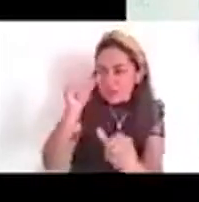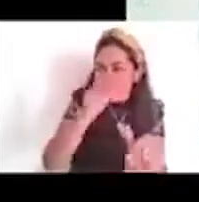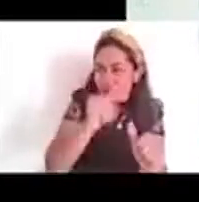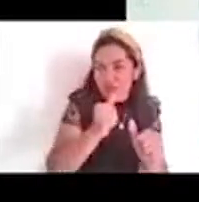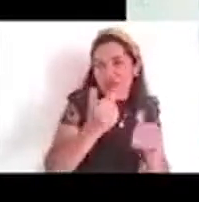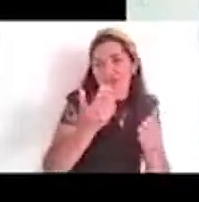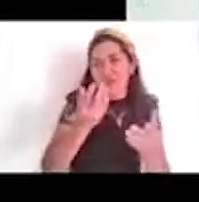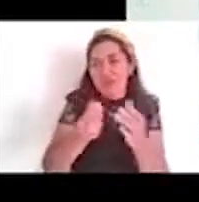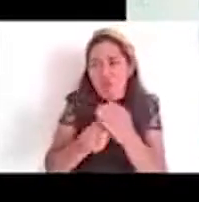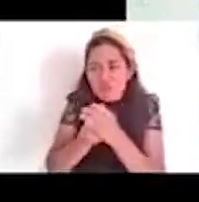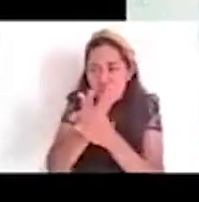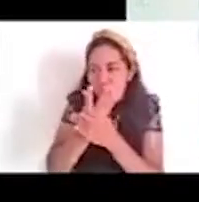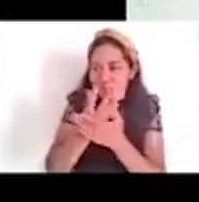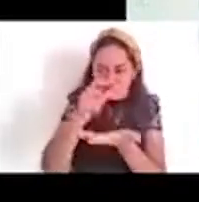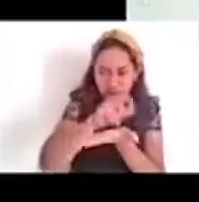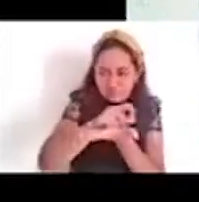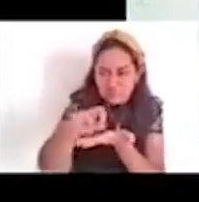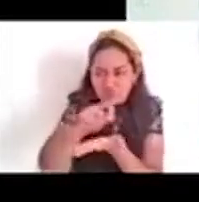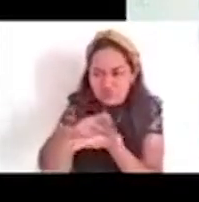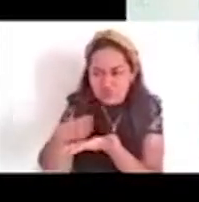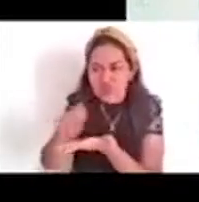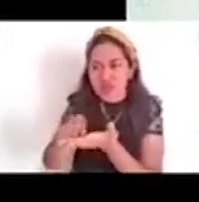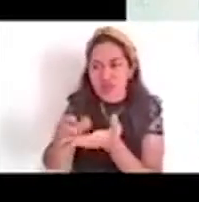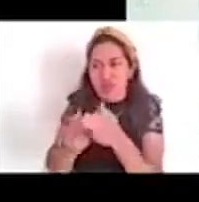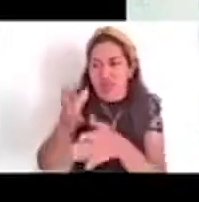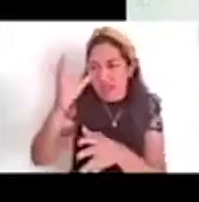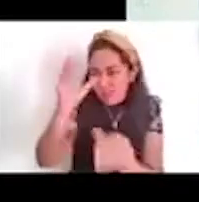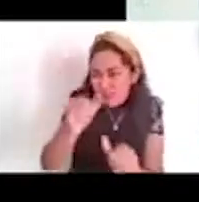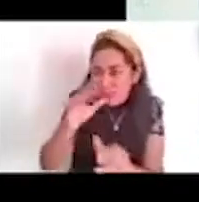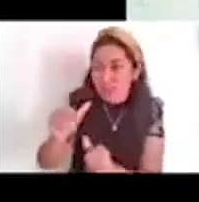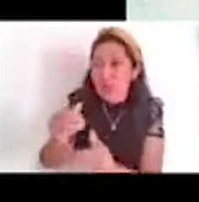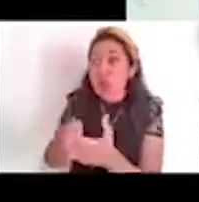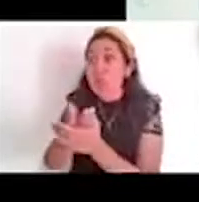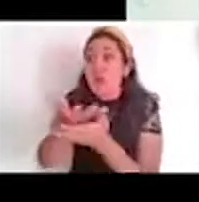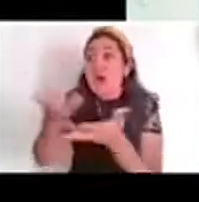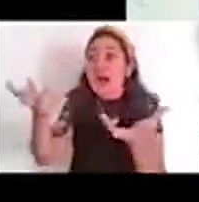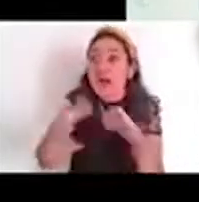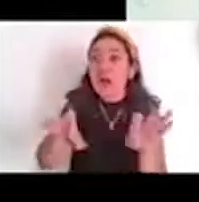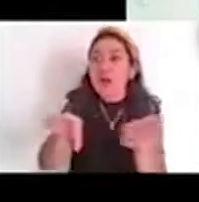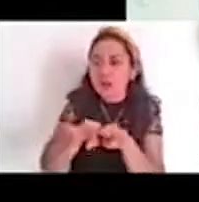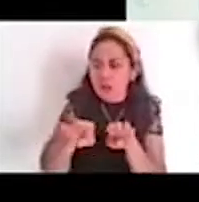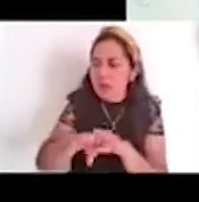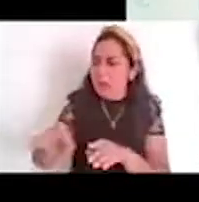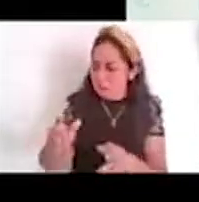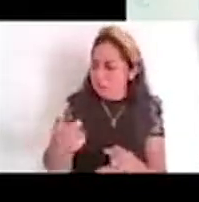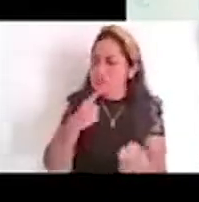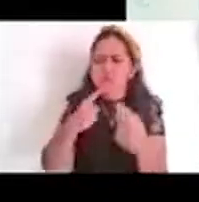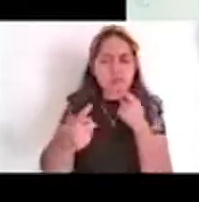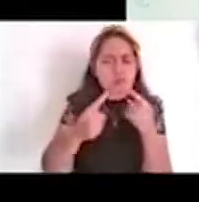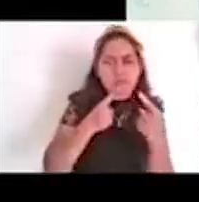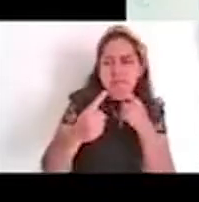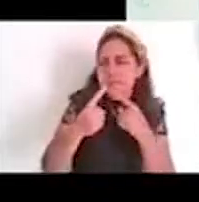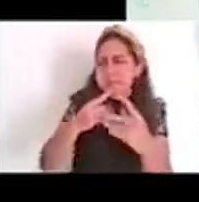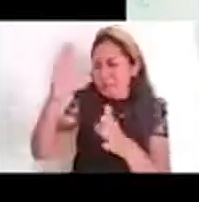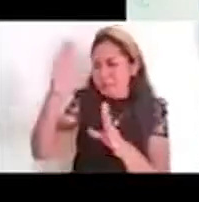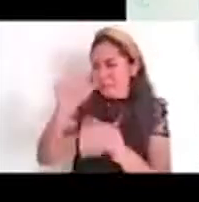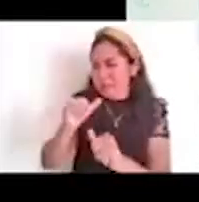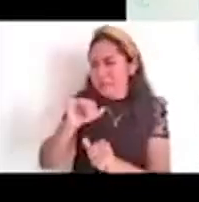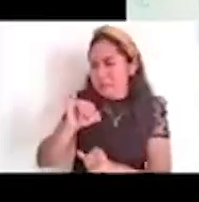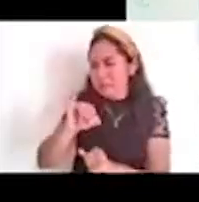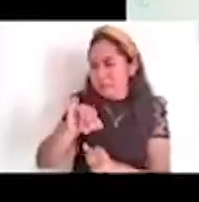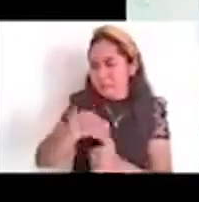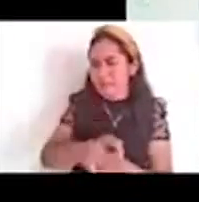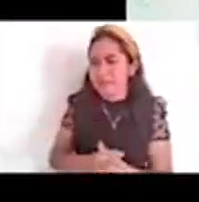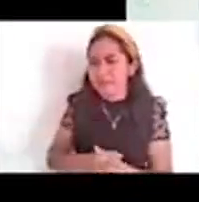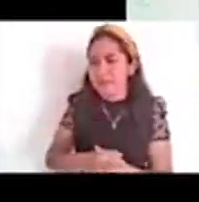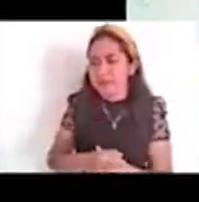al respecto de la forma de hacer las cosas. De tal manera que